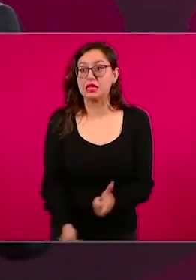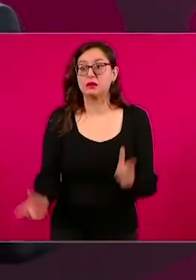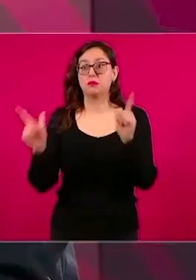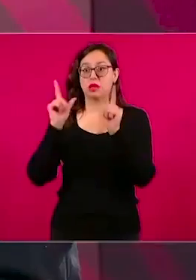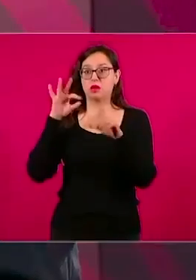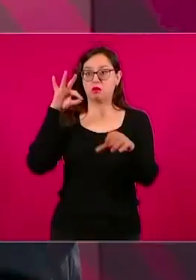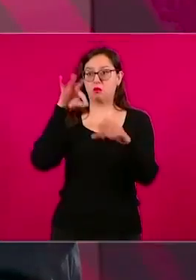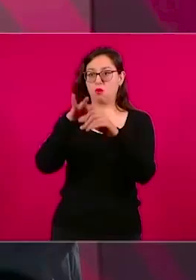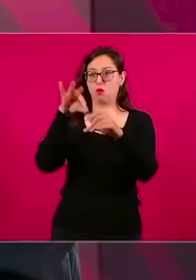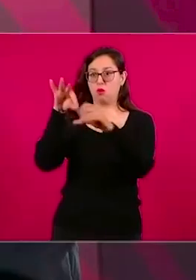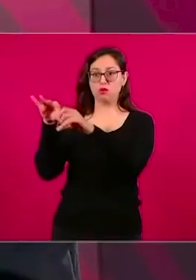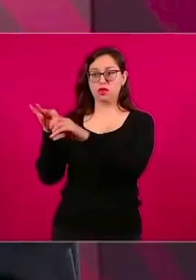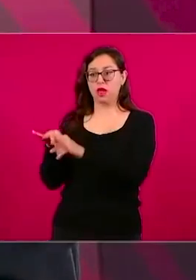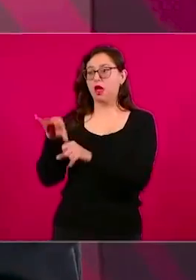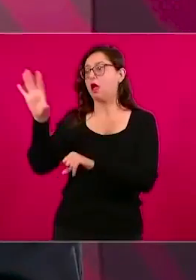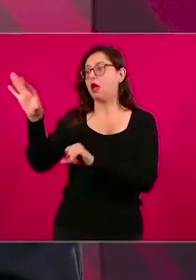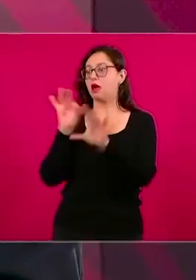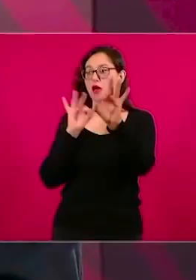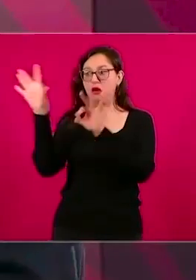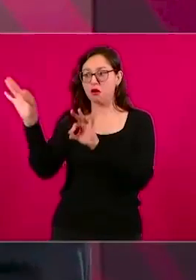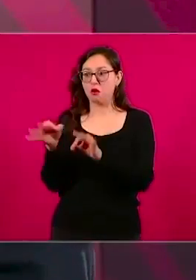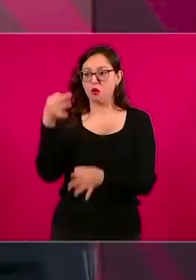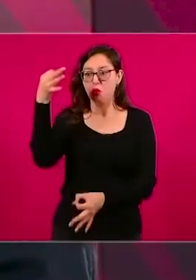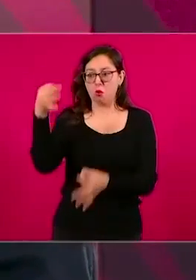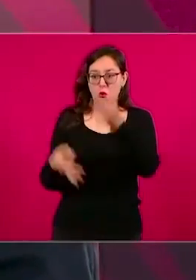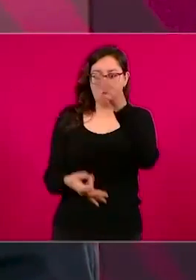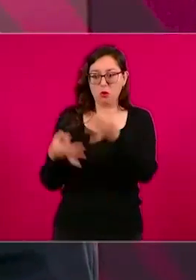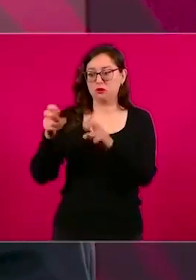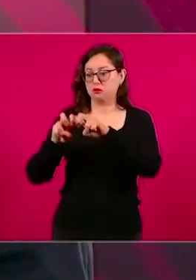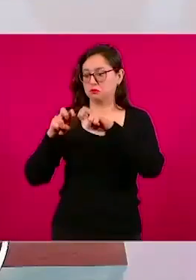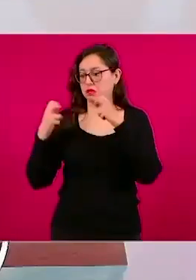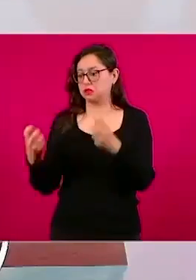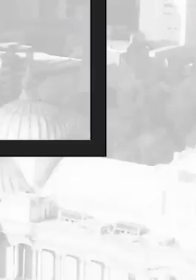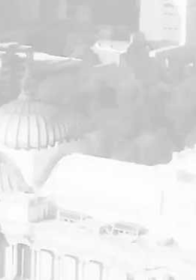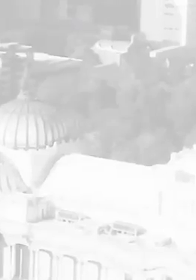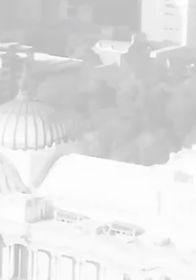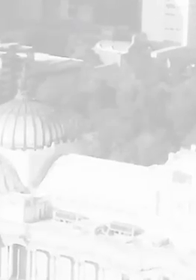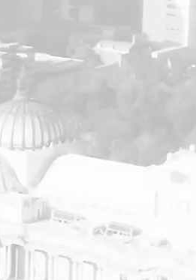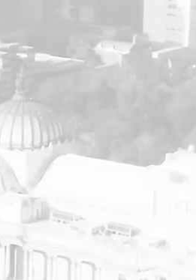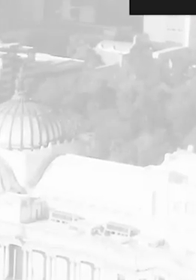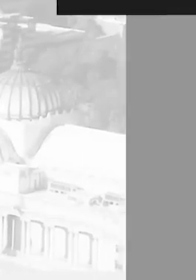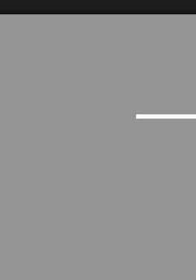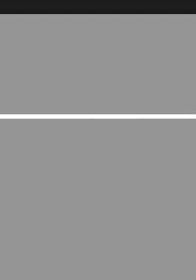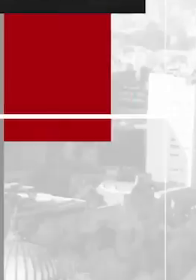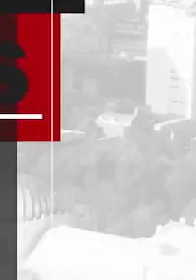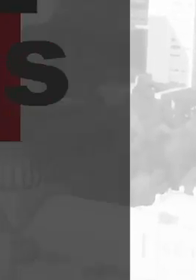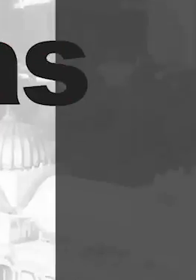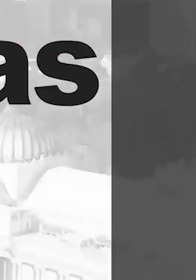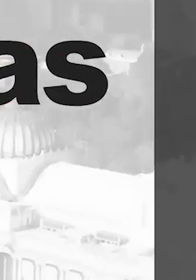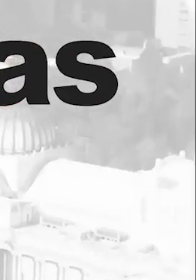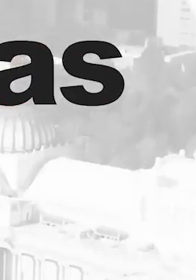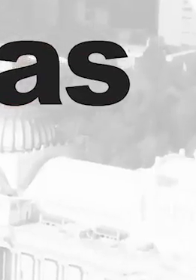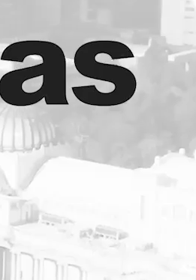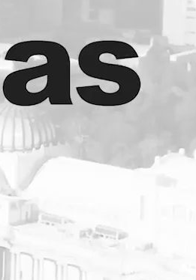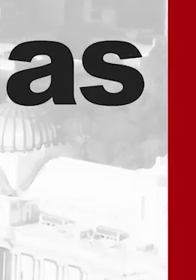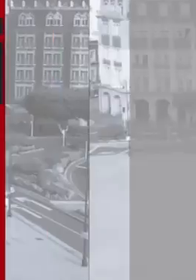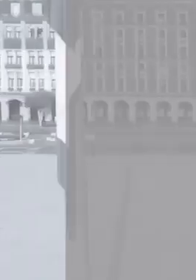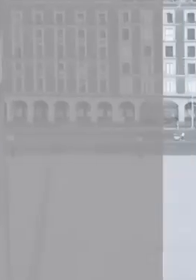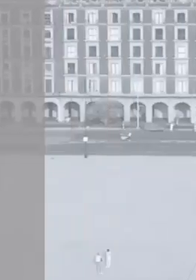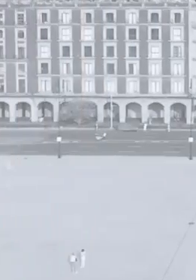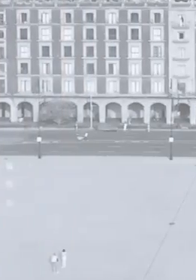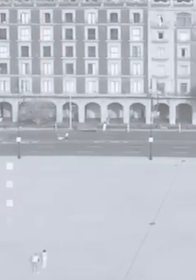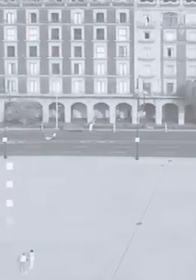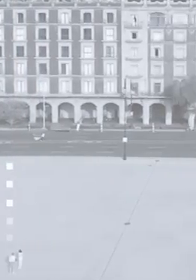elija a los jueces, a los magistrados, a los ministros. SPR Informa. Tus causas